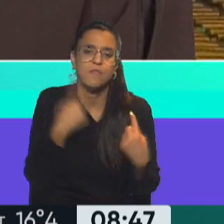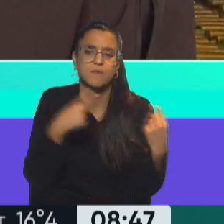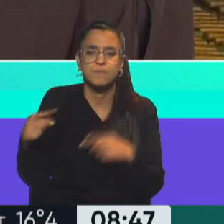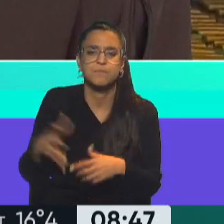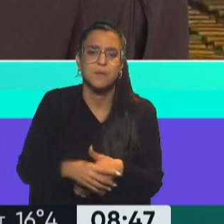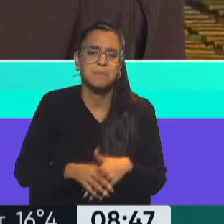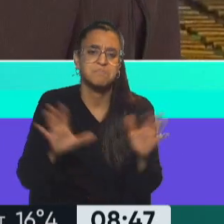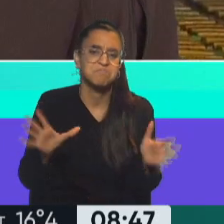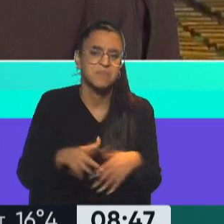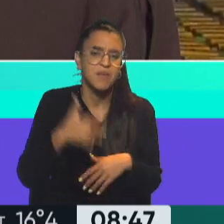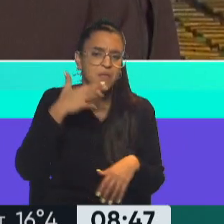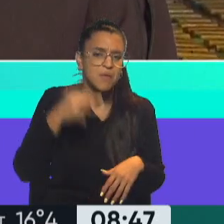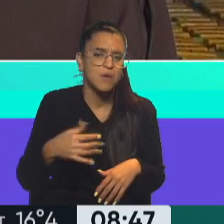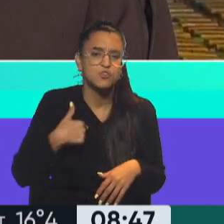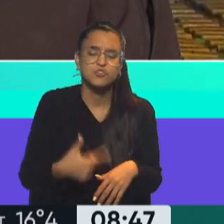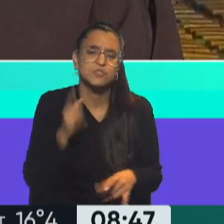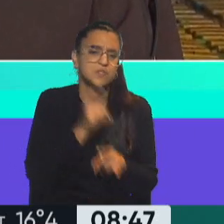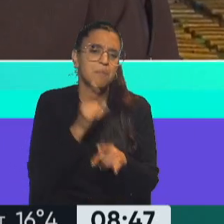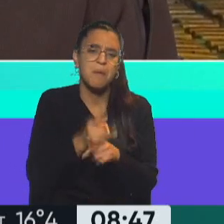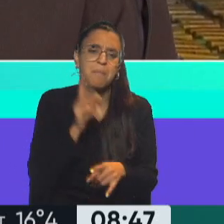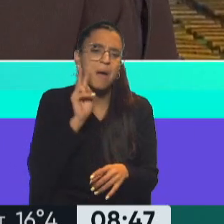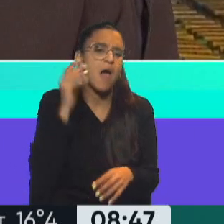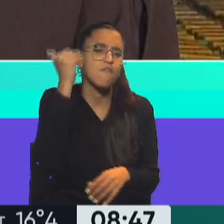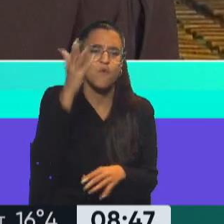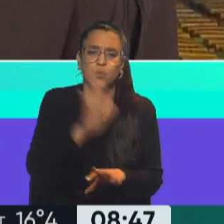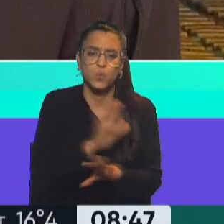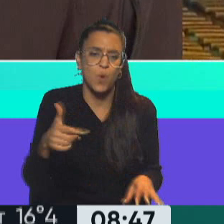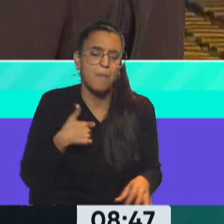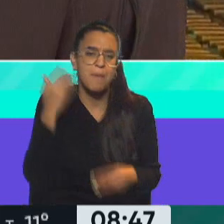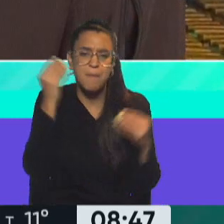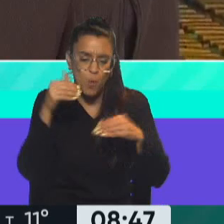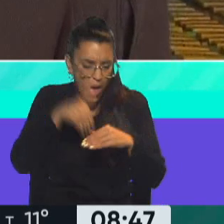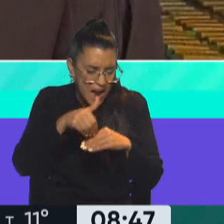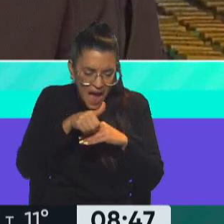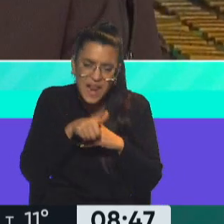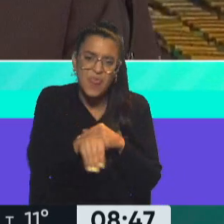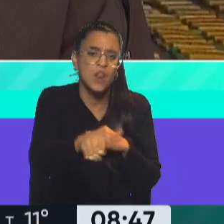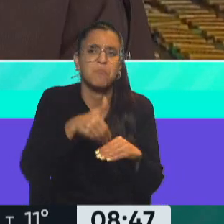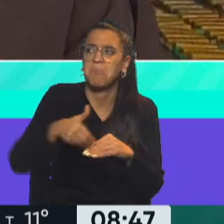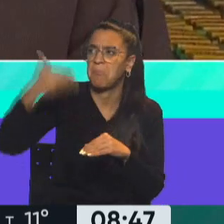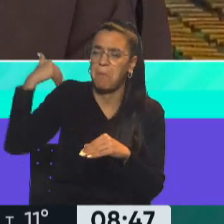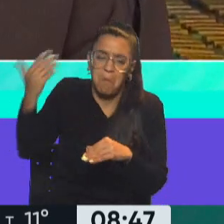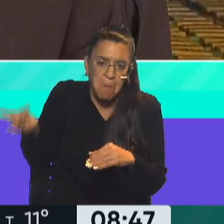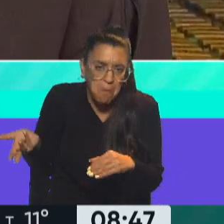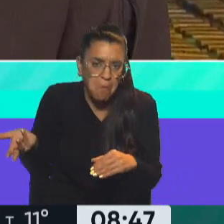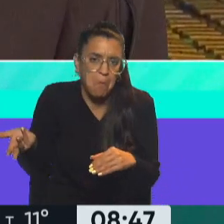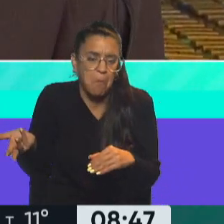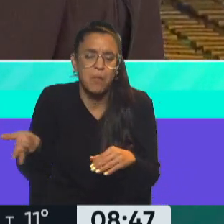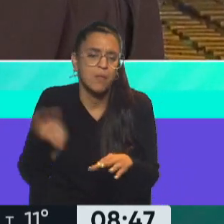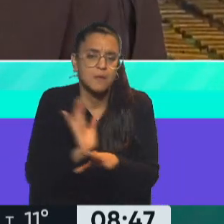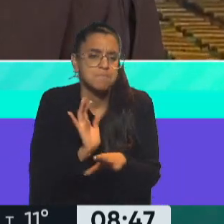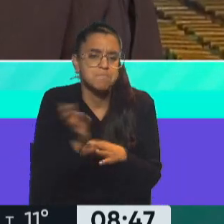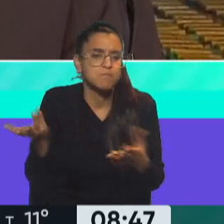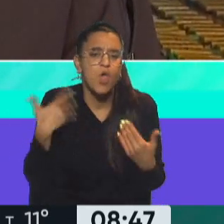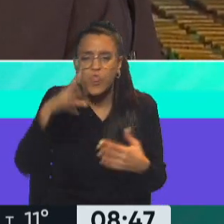la verdad que yo miro siempre para adelante. A mí lo que me preocupa es de aquí para adelante, no de aquí para atrás. Y es